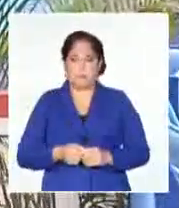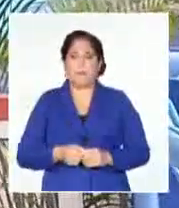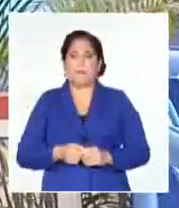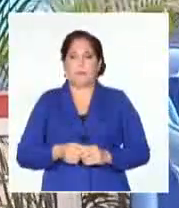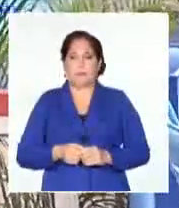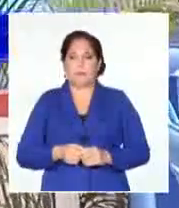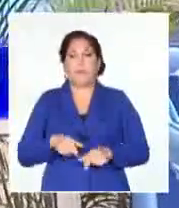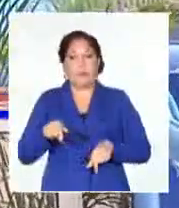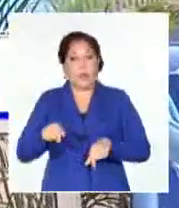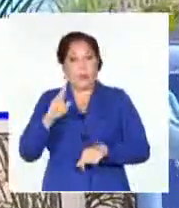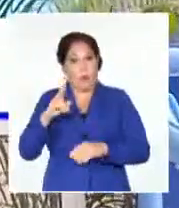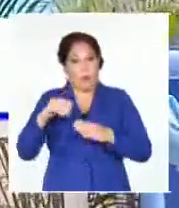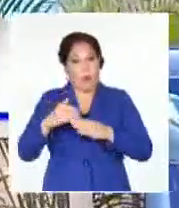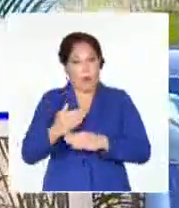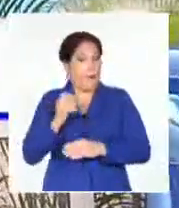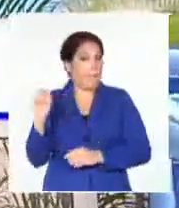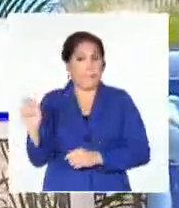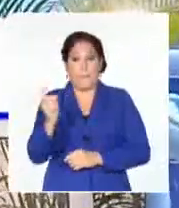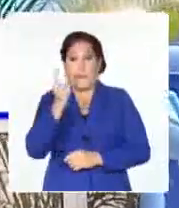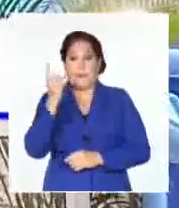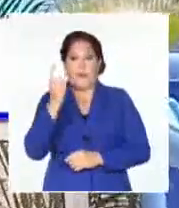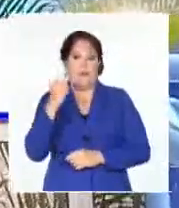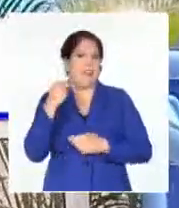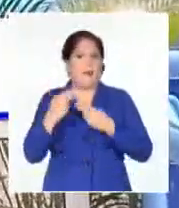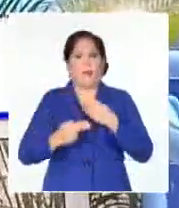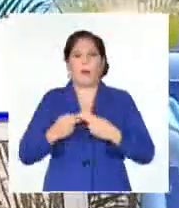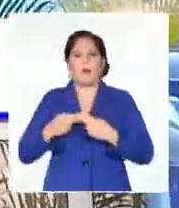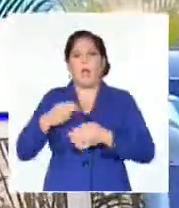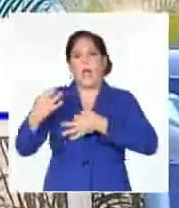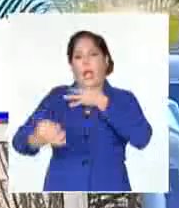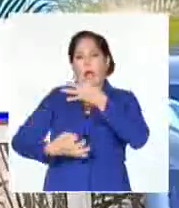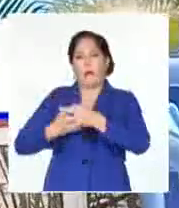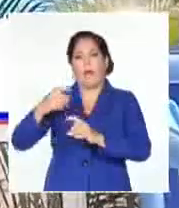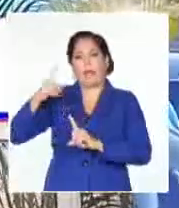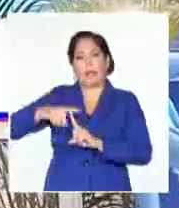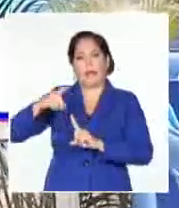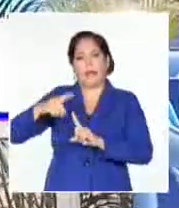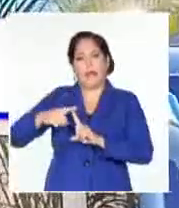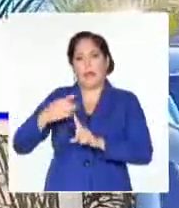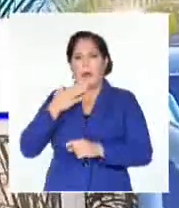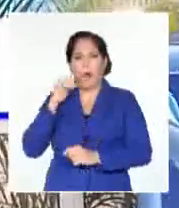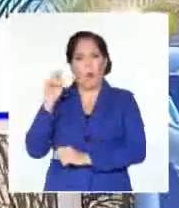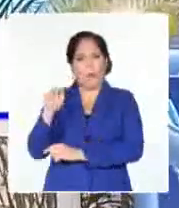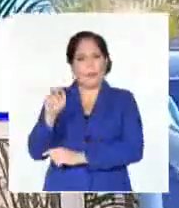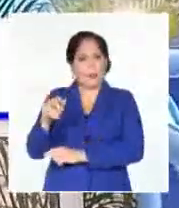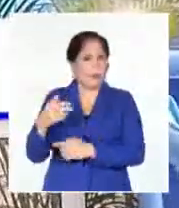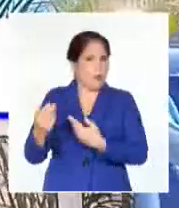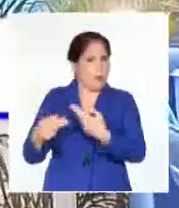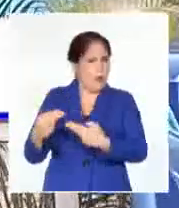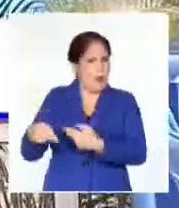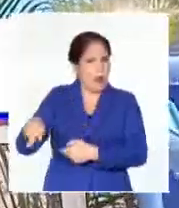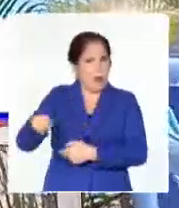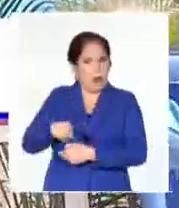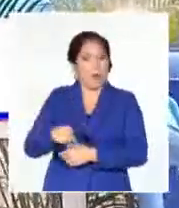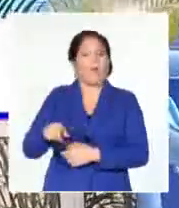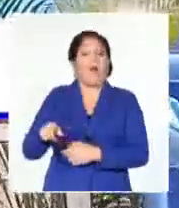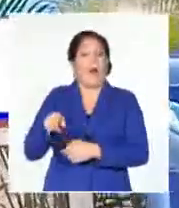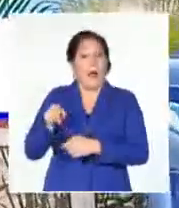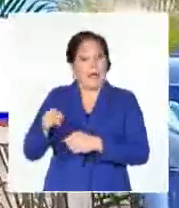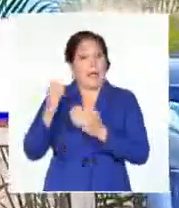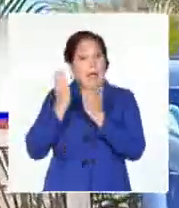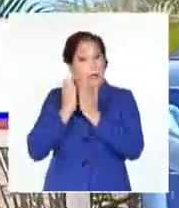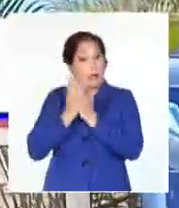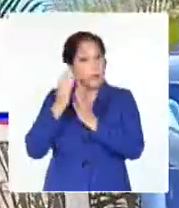En estos dos días, por primera vez, vamos a dar una clínica aquí en La Habana, Cuba, y vamos a hablar sobre estudios científicos y